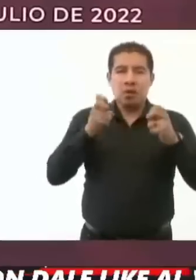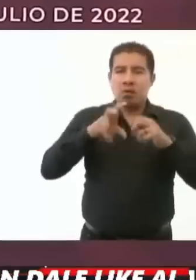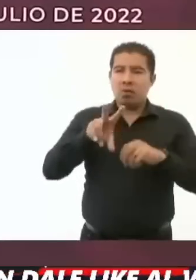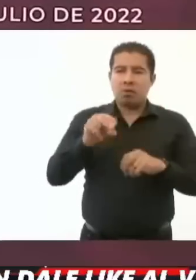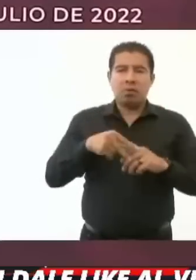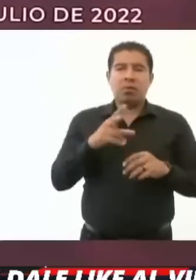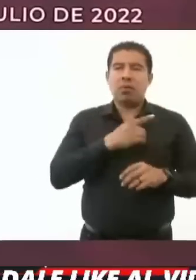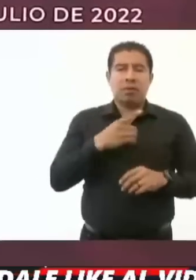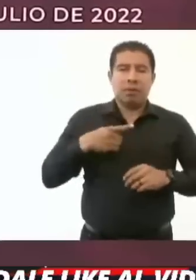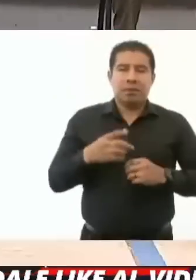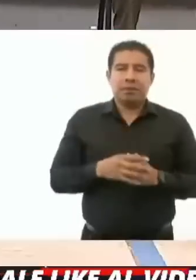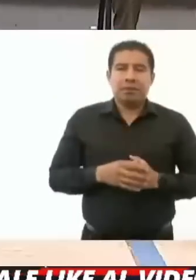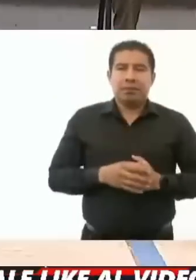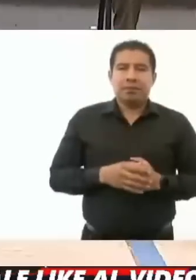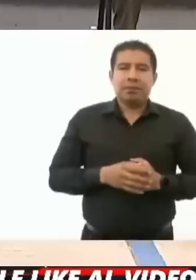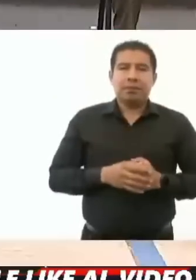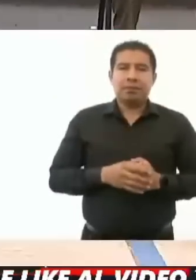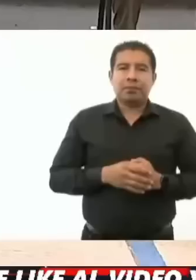traicionar.